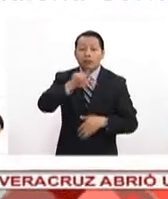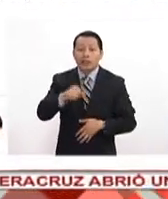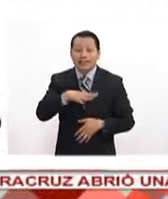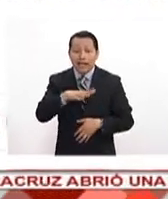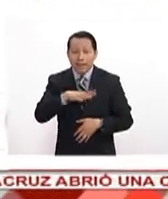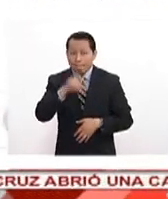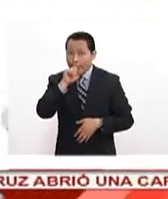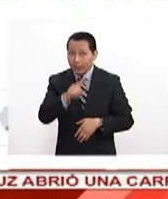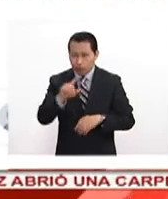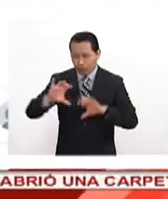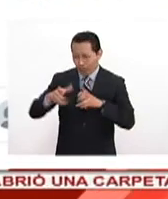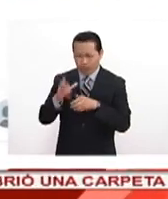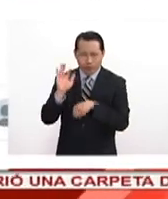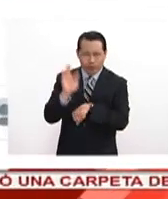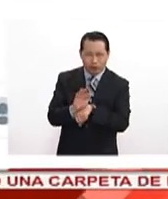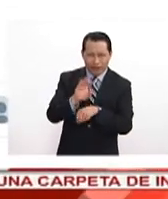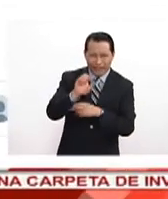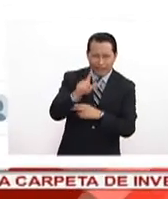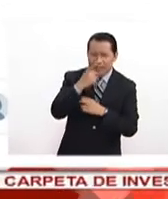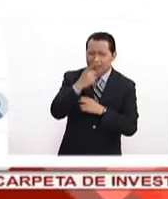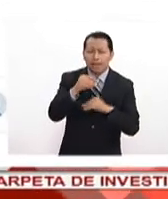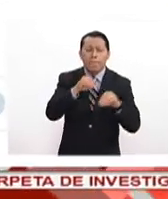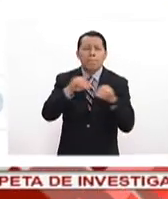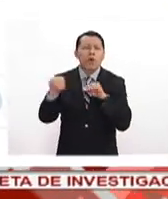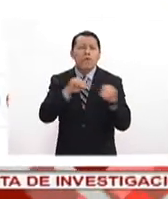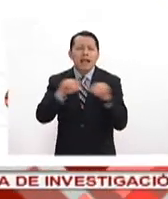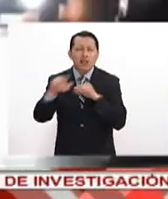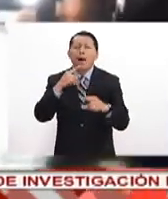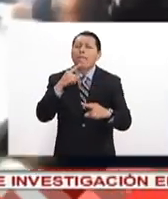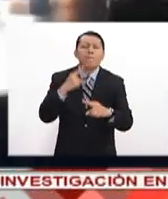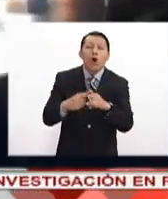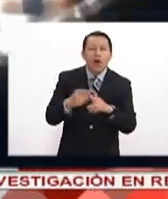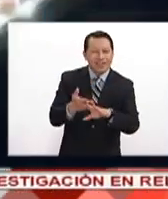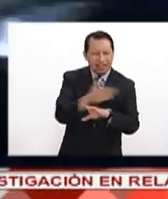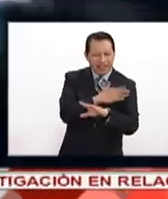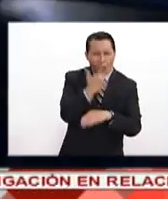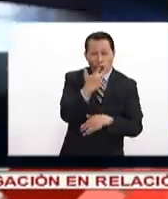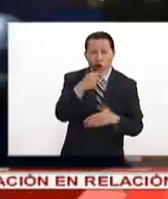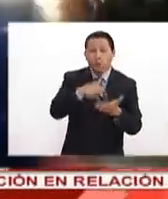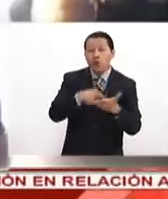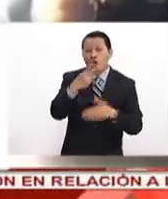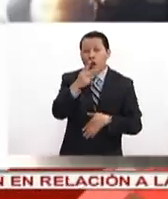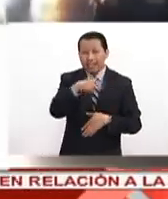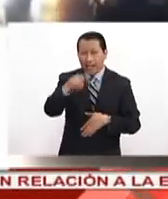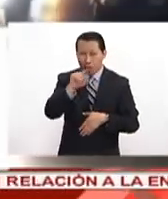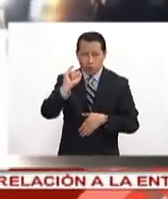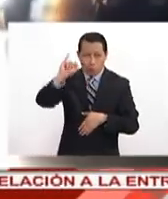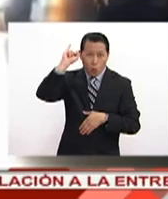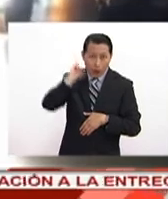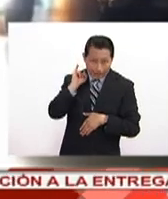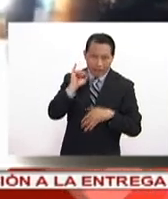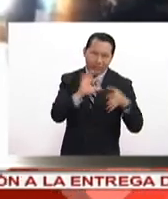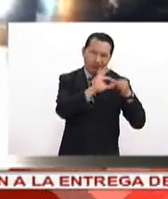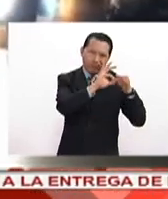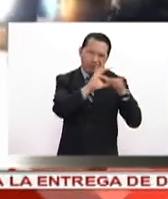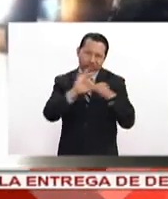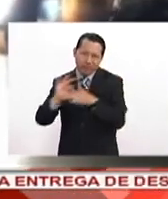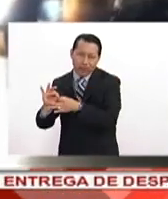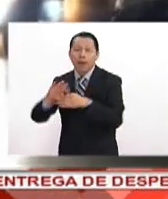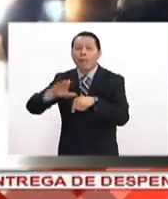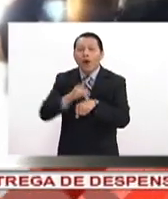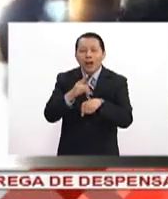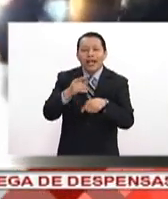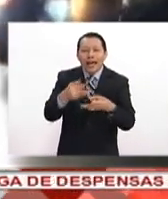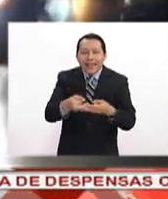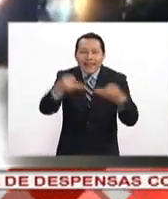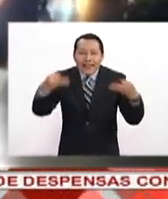de Protección Civil explicó que este movimiento podría estar relacionado con el sismo de 8.2 grados del pasado jueves y se debe a un reacomodo de la